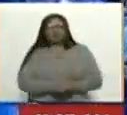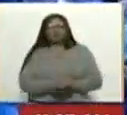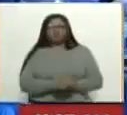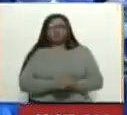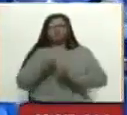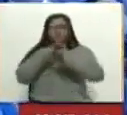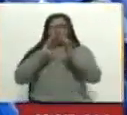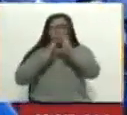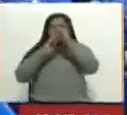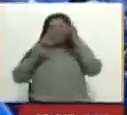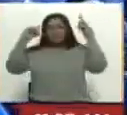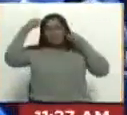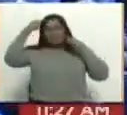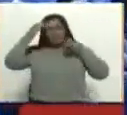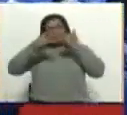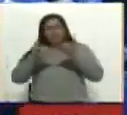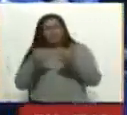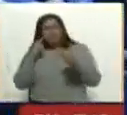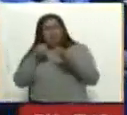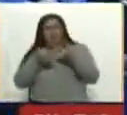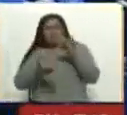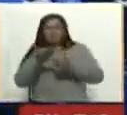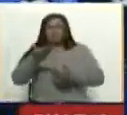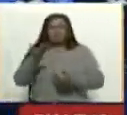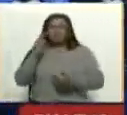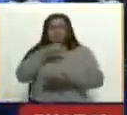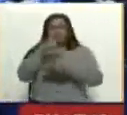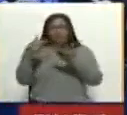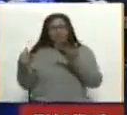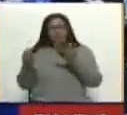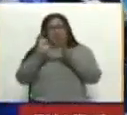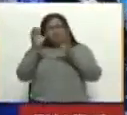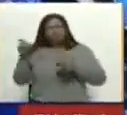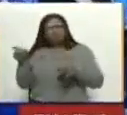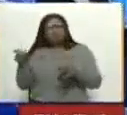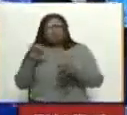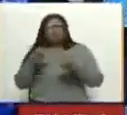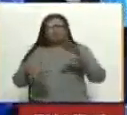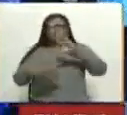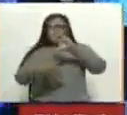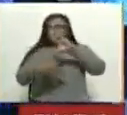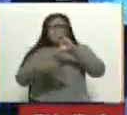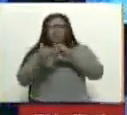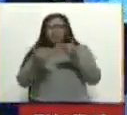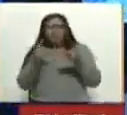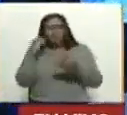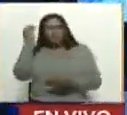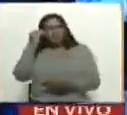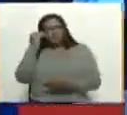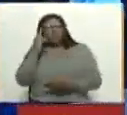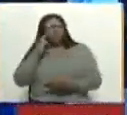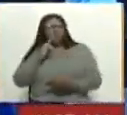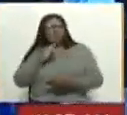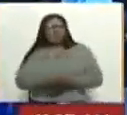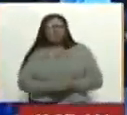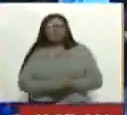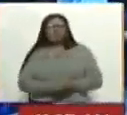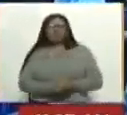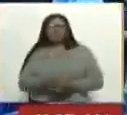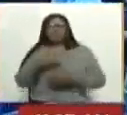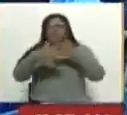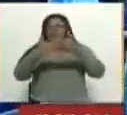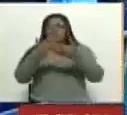el comandante Chávez entonces un bastión importante para que el resto de América Latina también despertara en el pensamiento de Bolívar han pasado diez